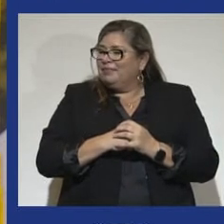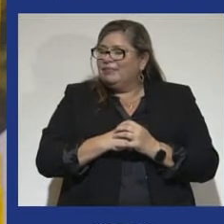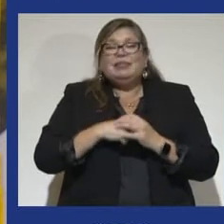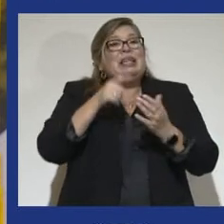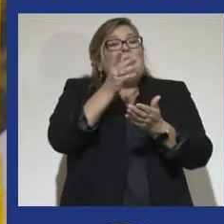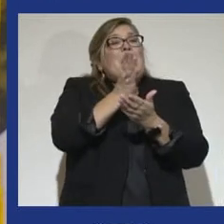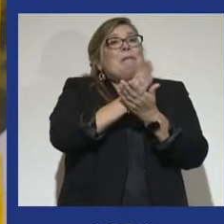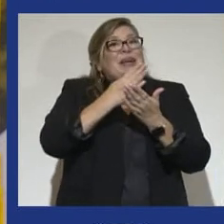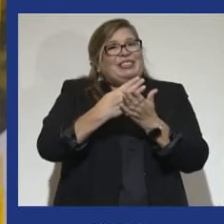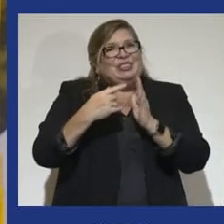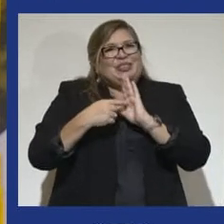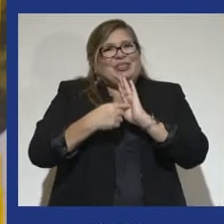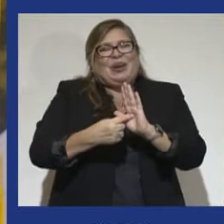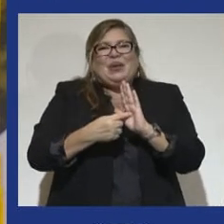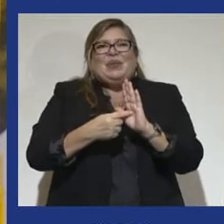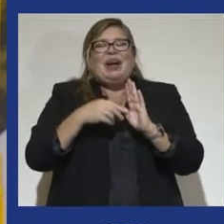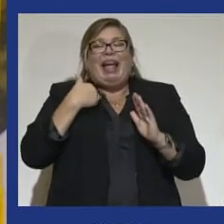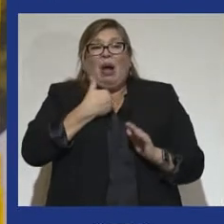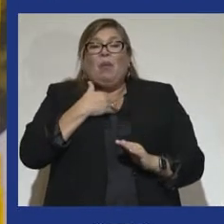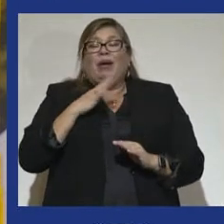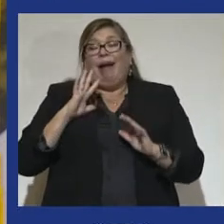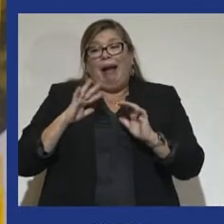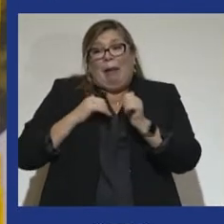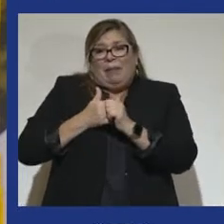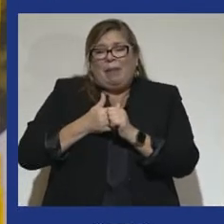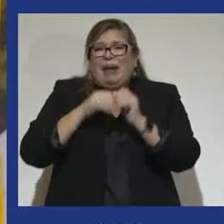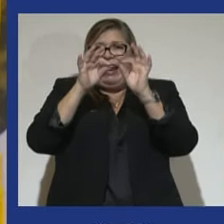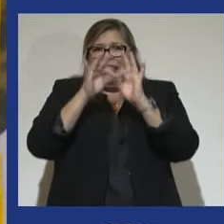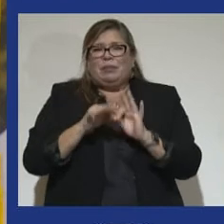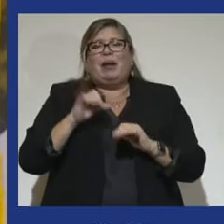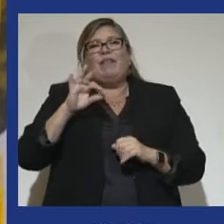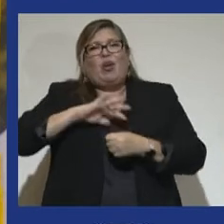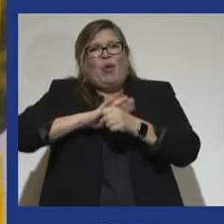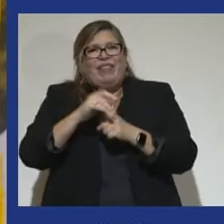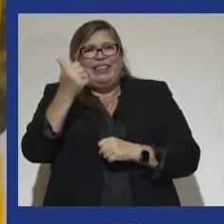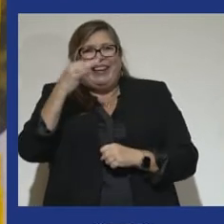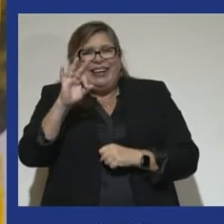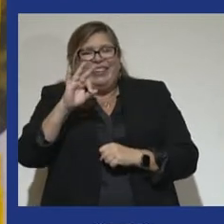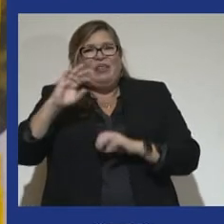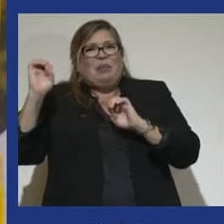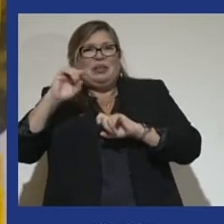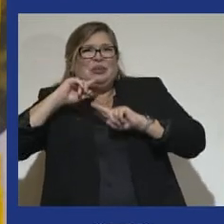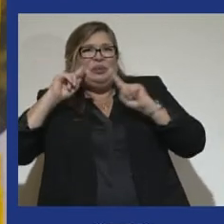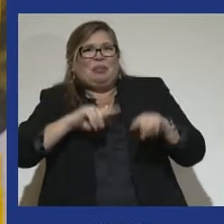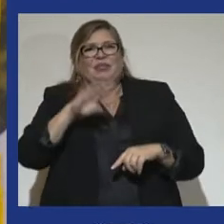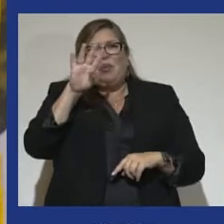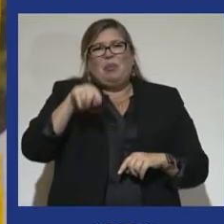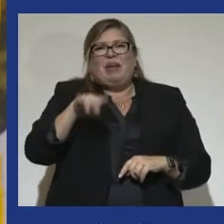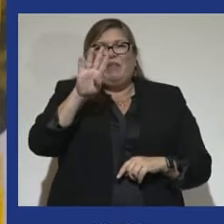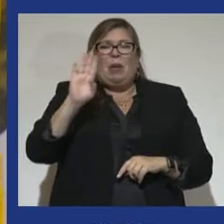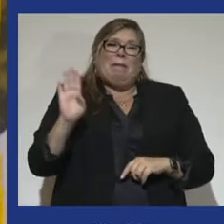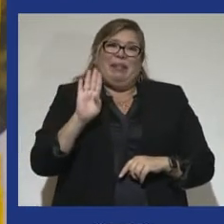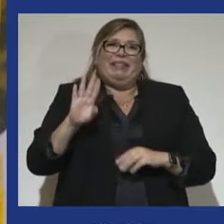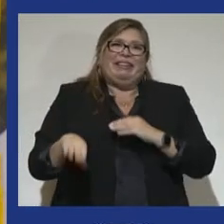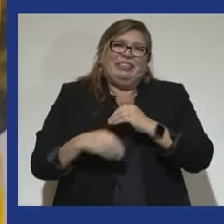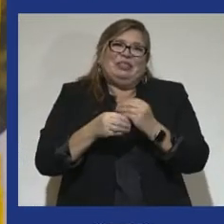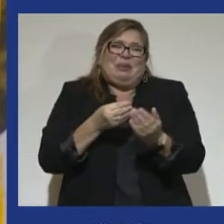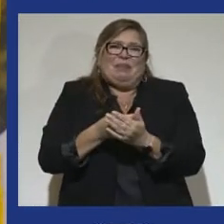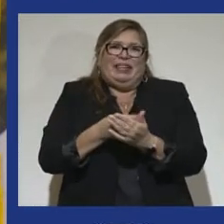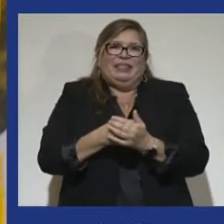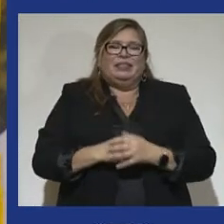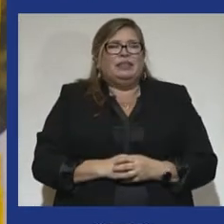entonces diría que el presupuesto refleja cálculos de gastos por cada vez de 4,4 millones